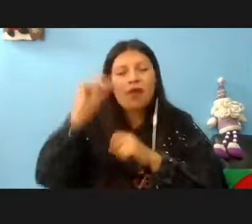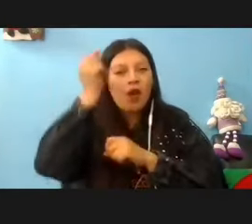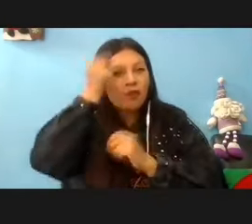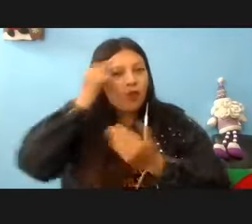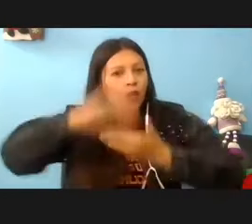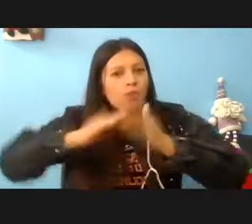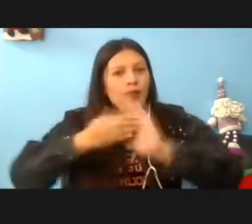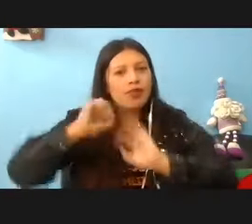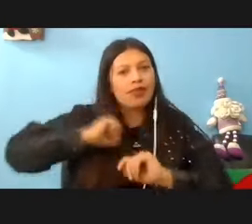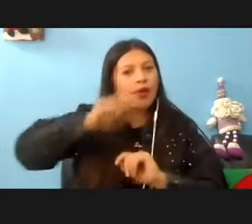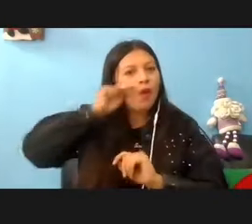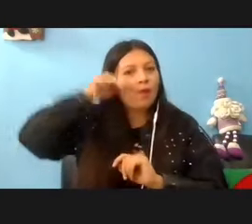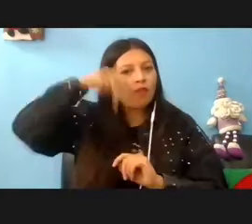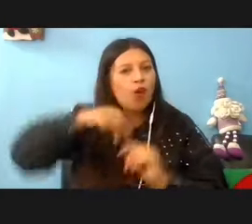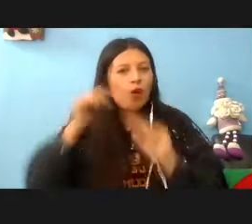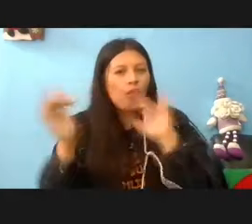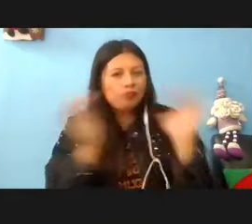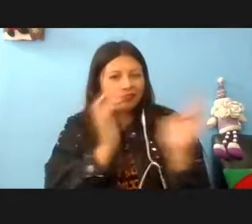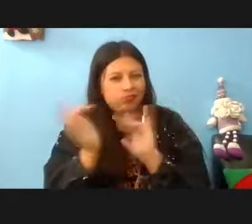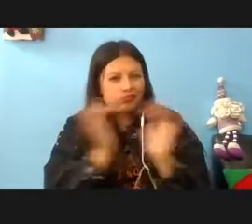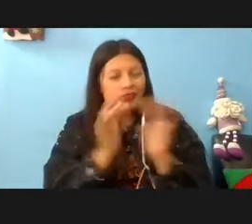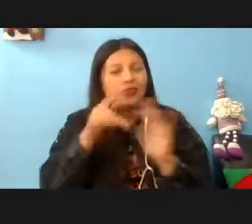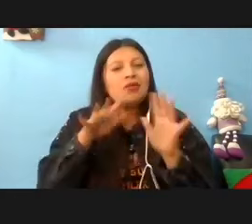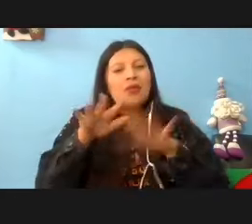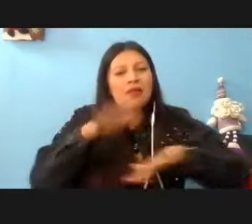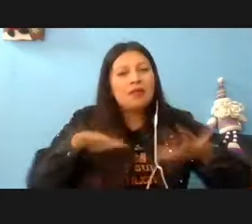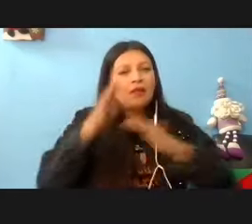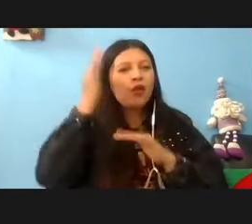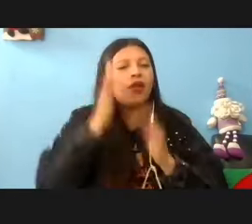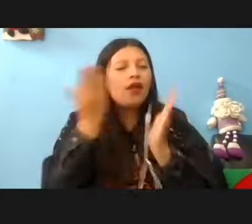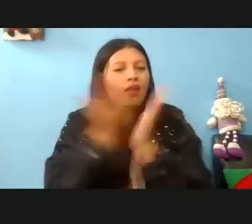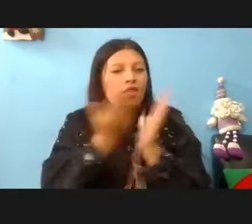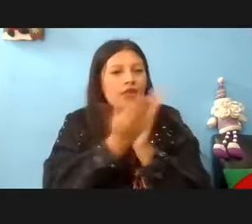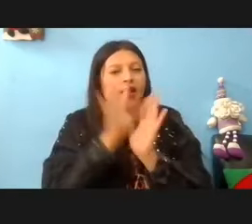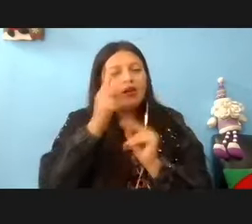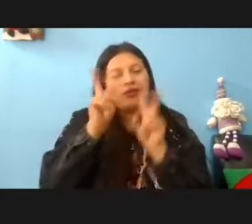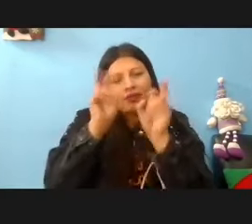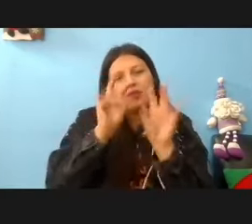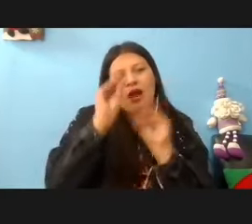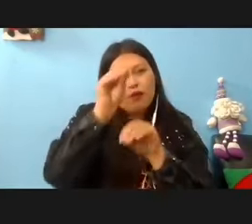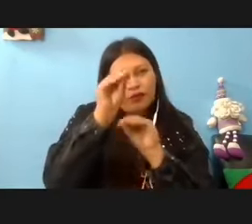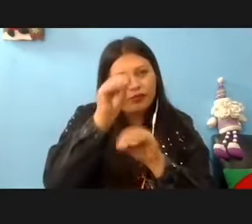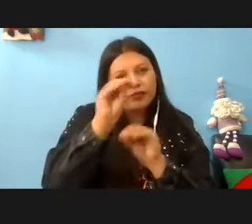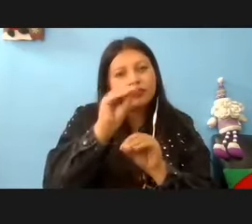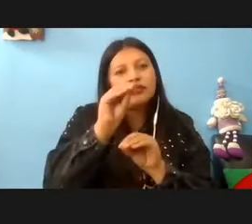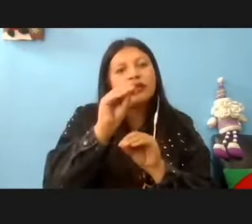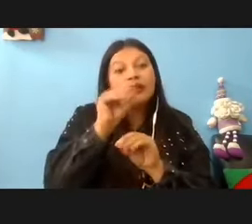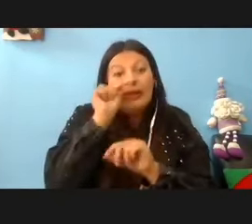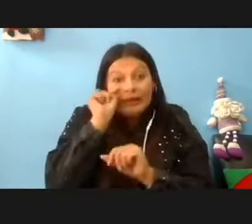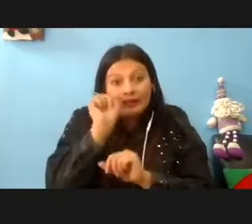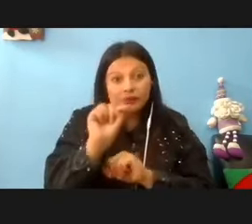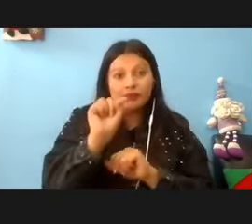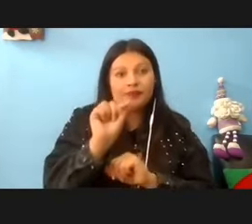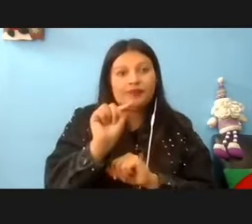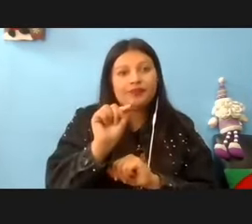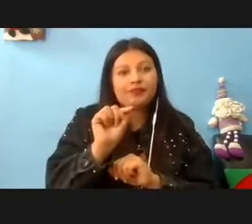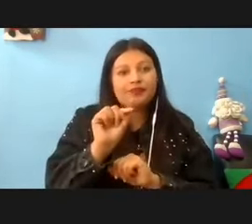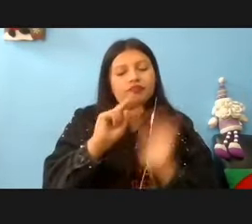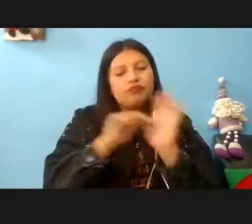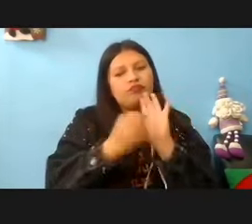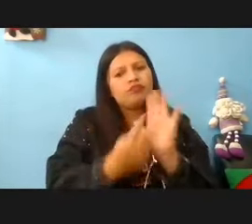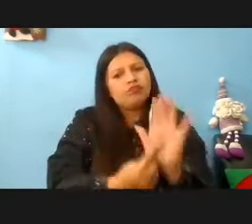derechos humanos, el conflicto en el ámbito educativo y en el ámbito de la formación, y que eso pone en